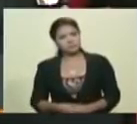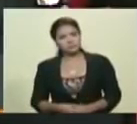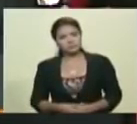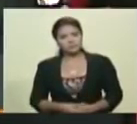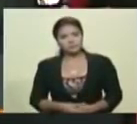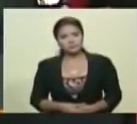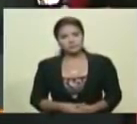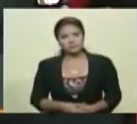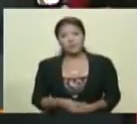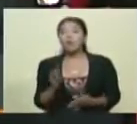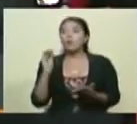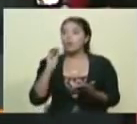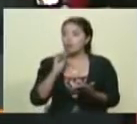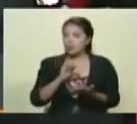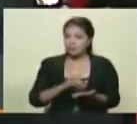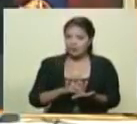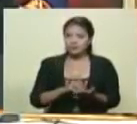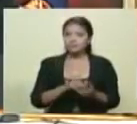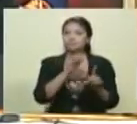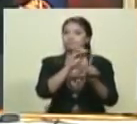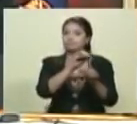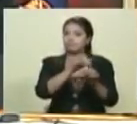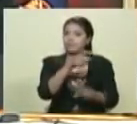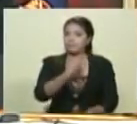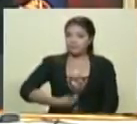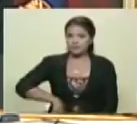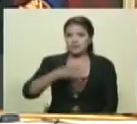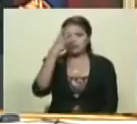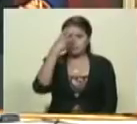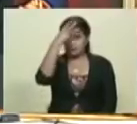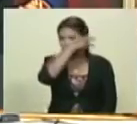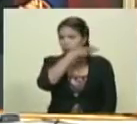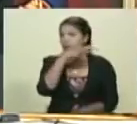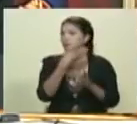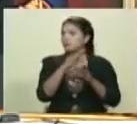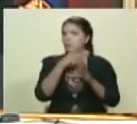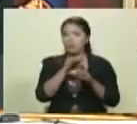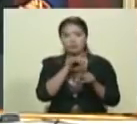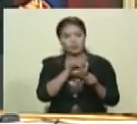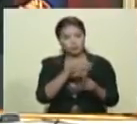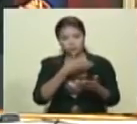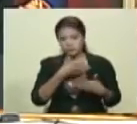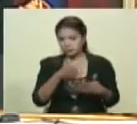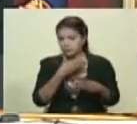Y yo le vuelvo a decir, presidente Trump, sea lo que sea,